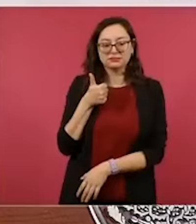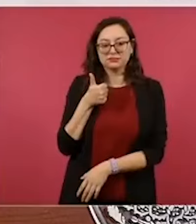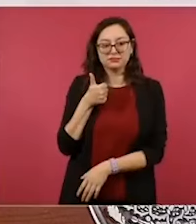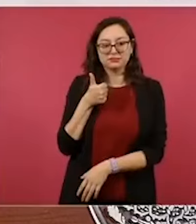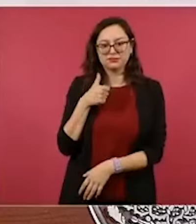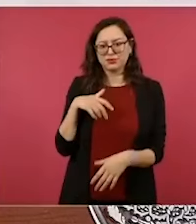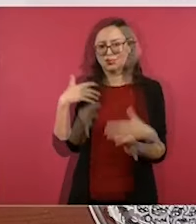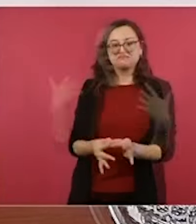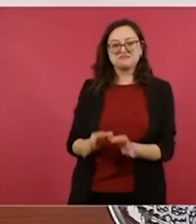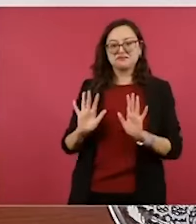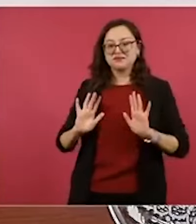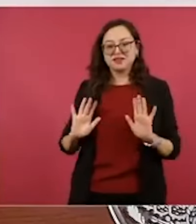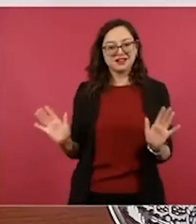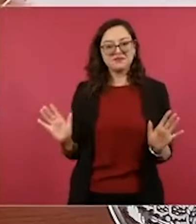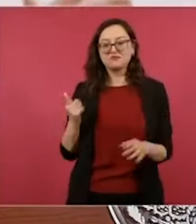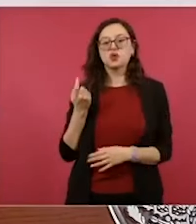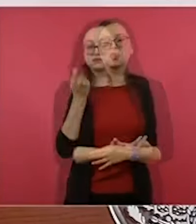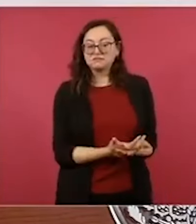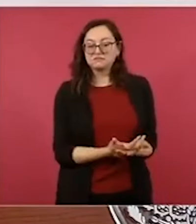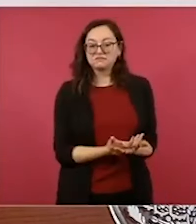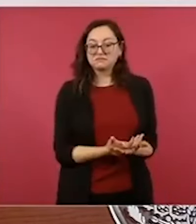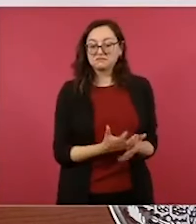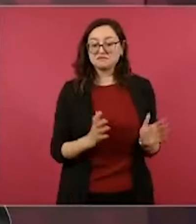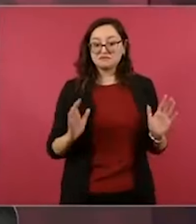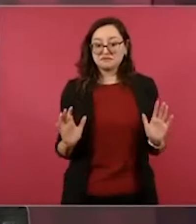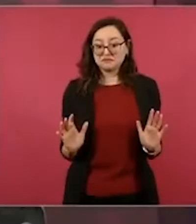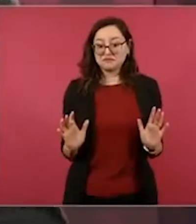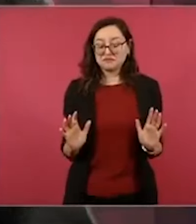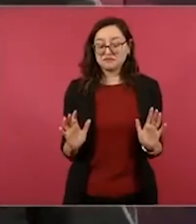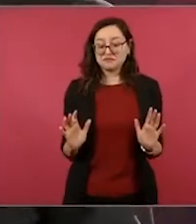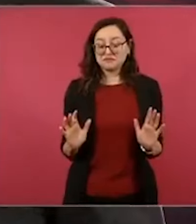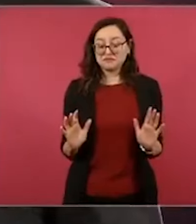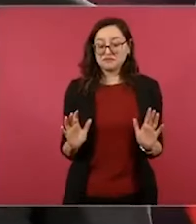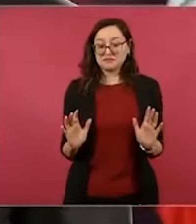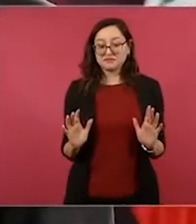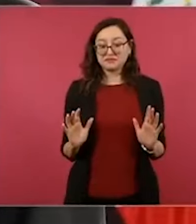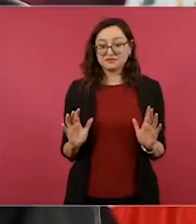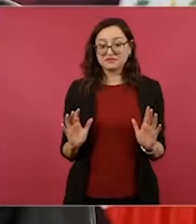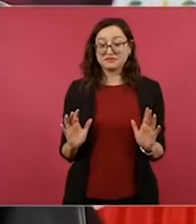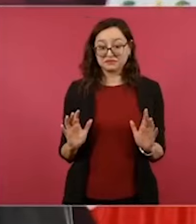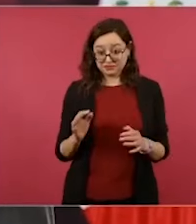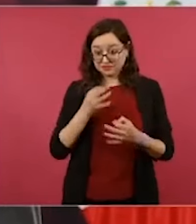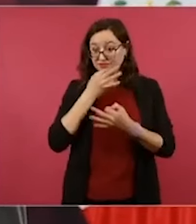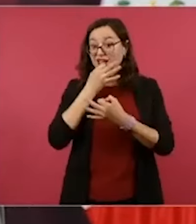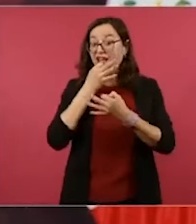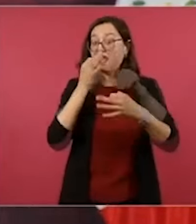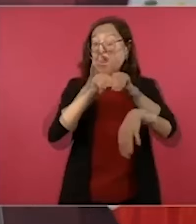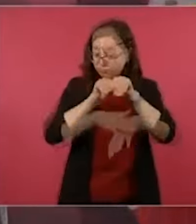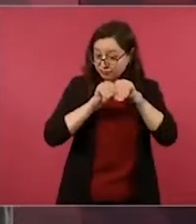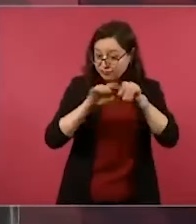excepcional, extraordinario, y que quede claro, que se oiga bien y que se escuche